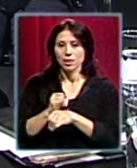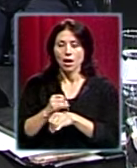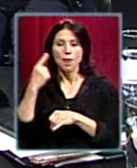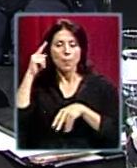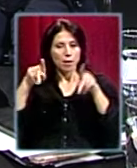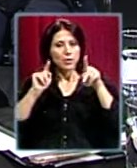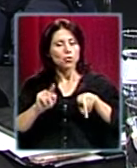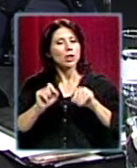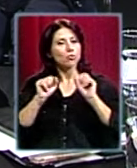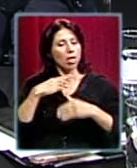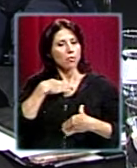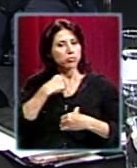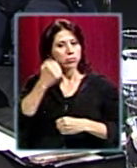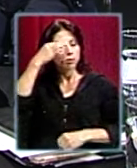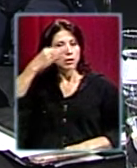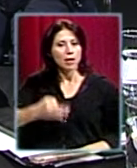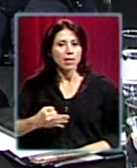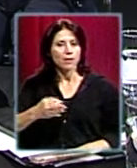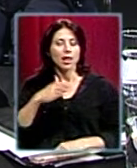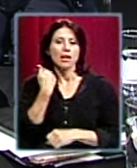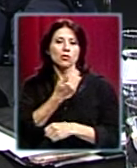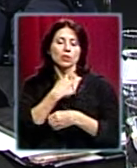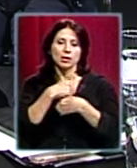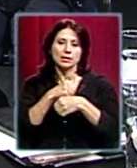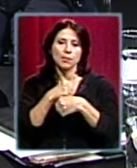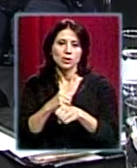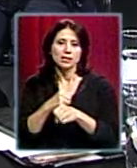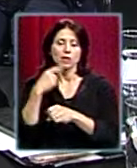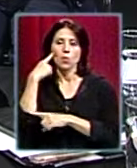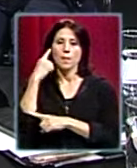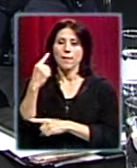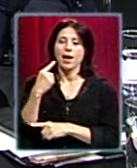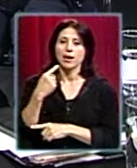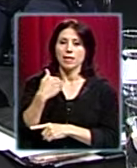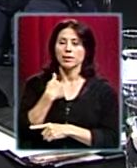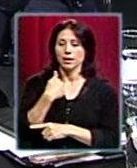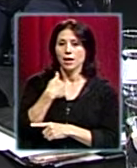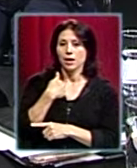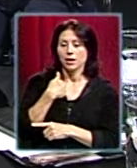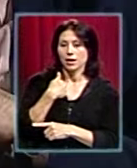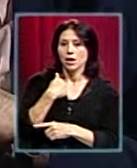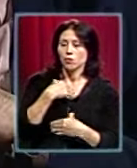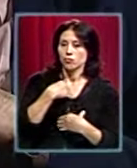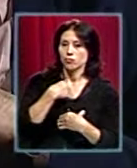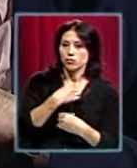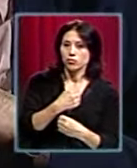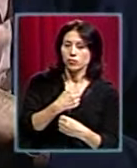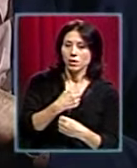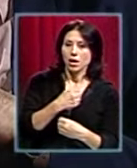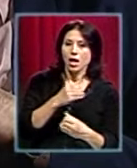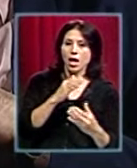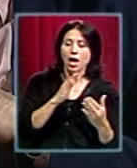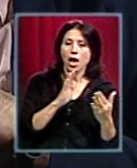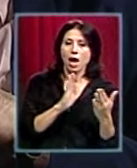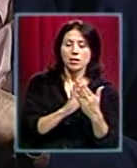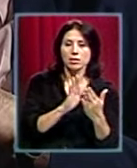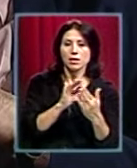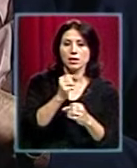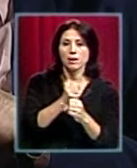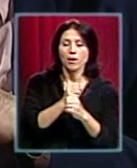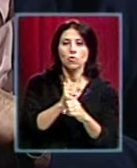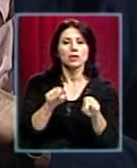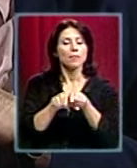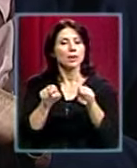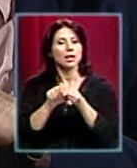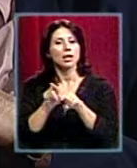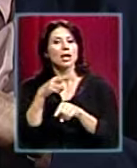credibilidad en lo que estamos haciendo para tener entonces credibilidad, no solamente en el interior, sino credibilidad en lo que buscamos